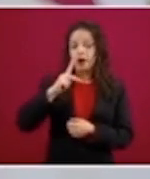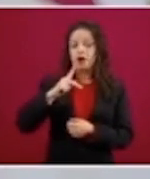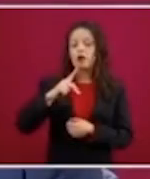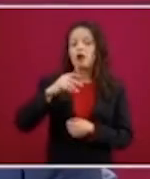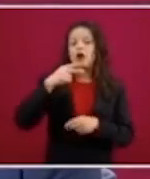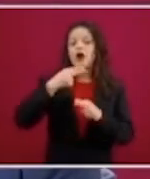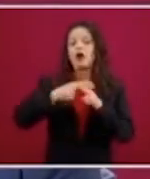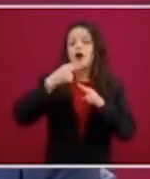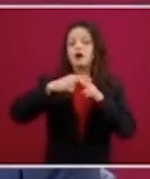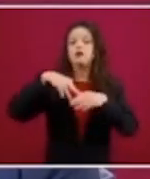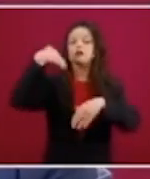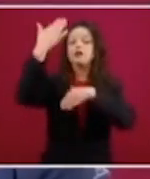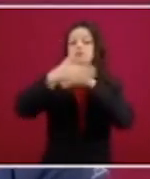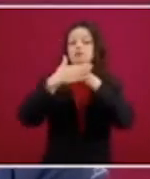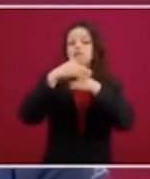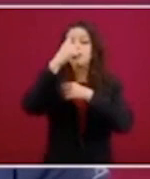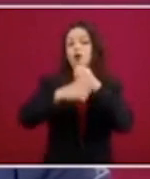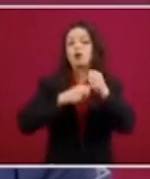por la depreciación del peso.